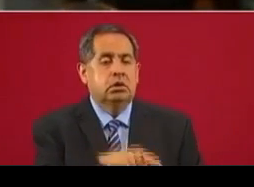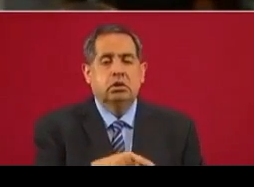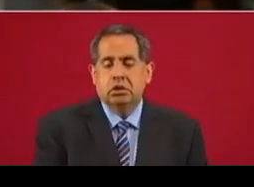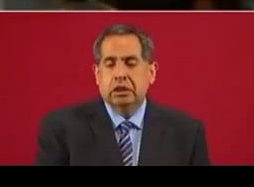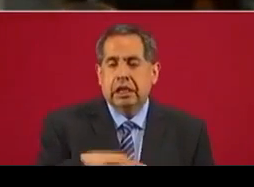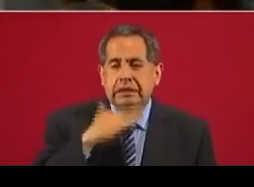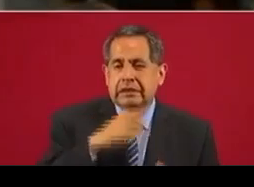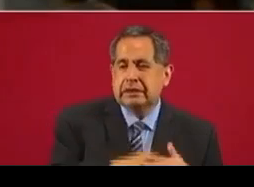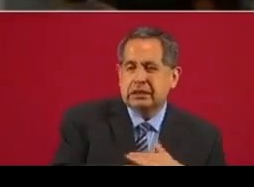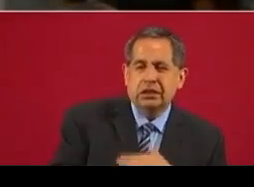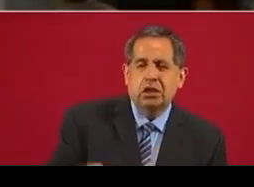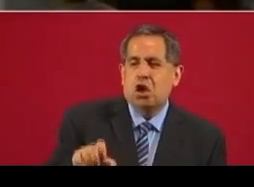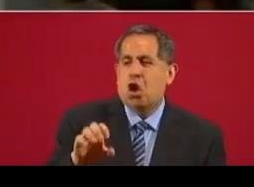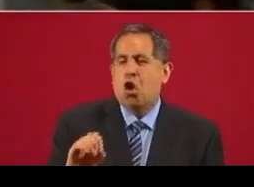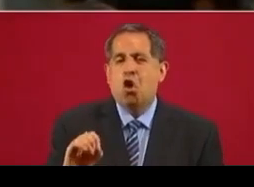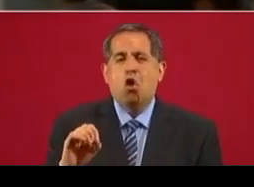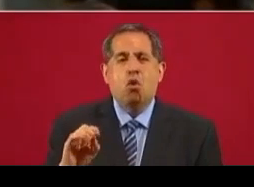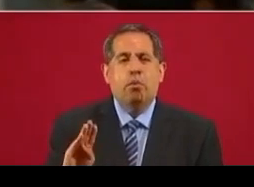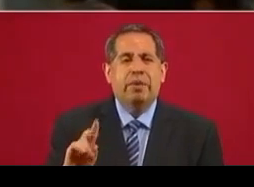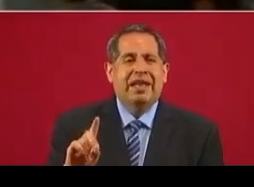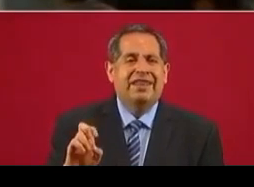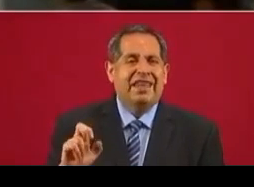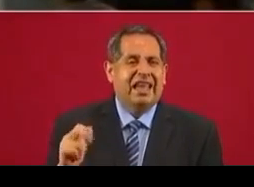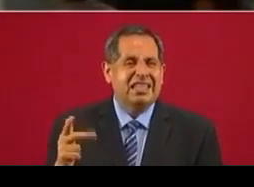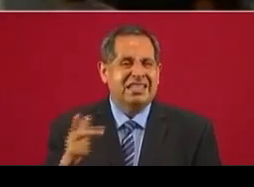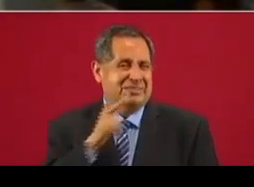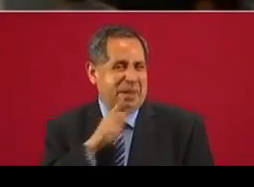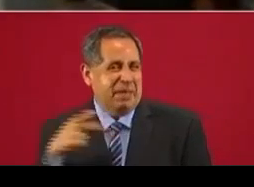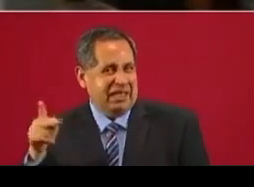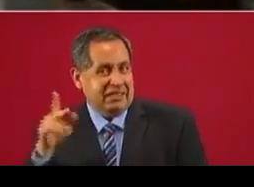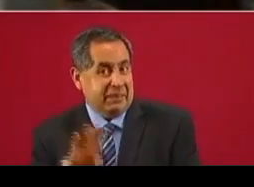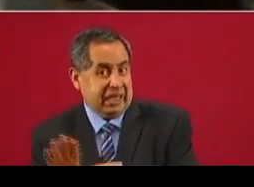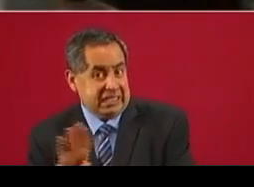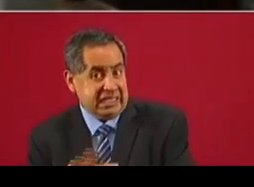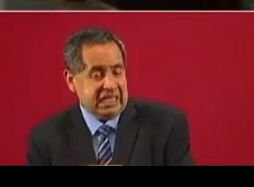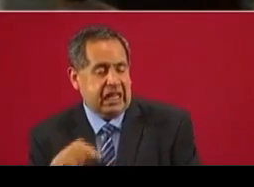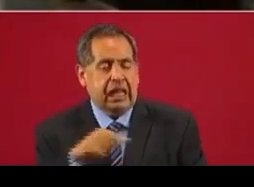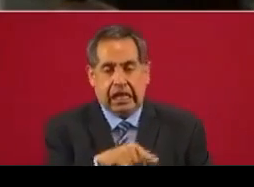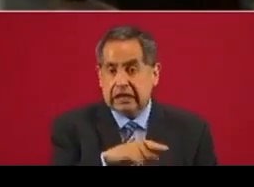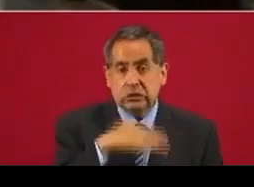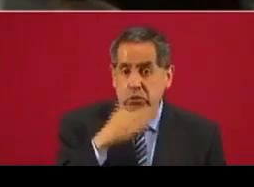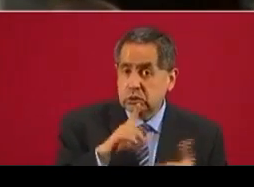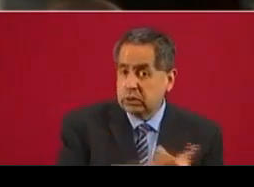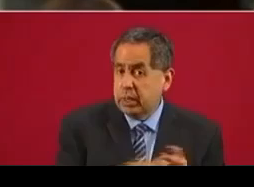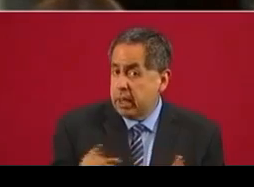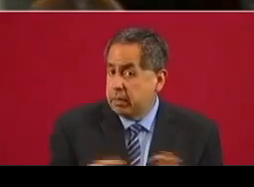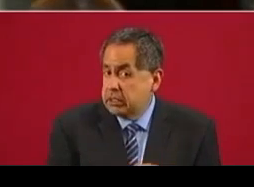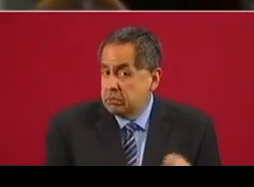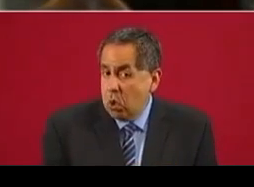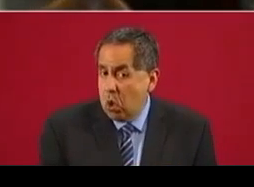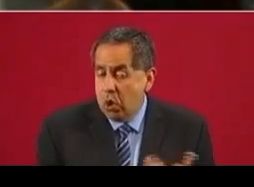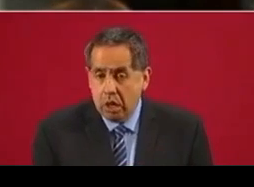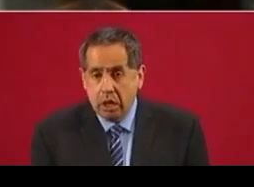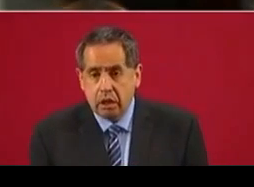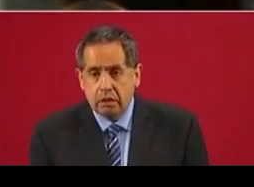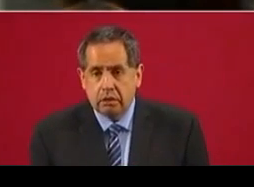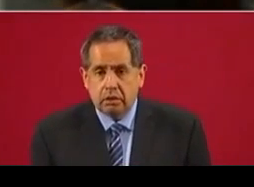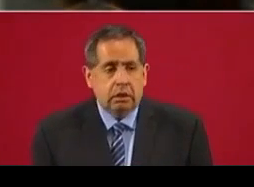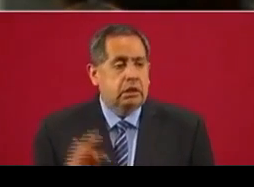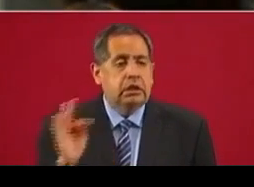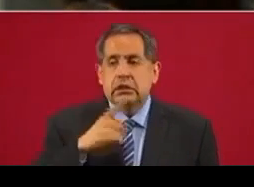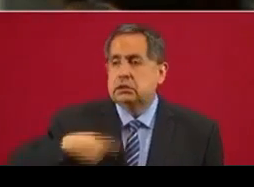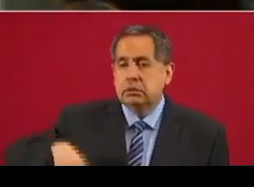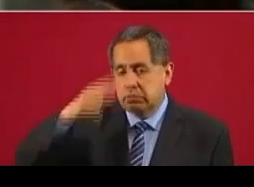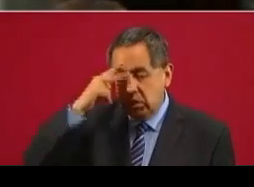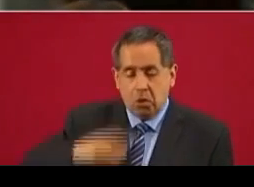de soborno de cobre de cobre beige y bueno que podría hacer perder a